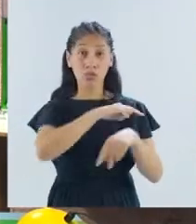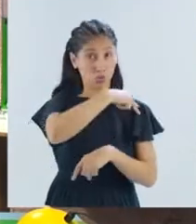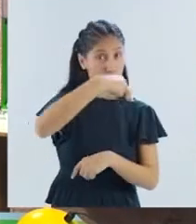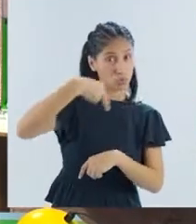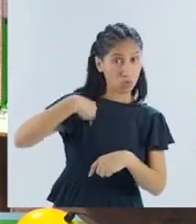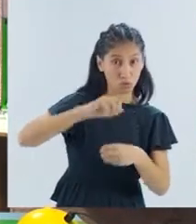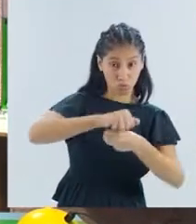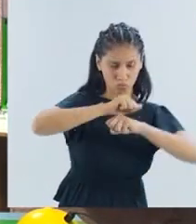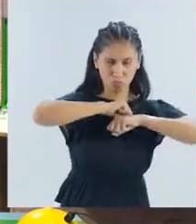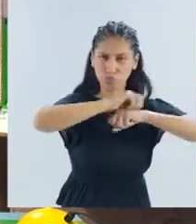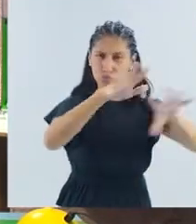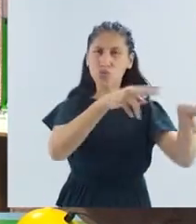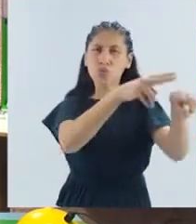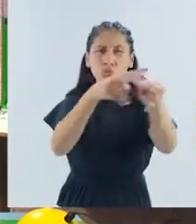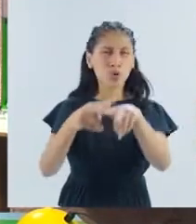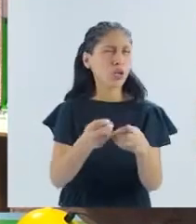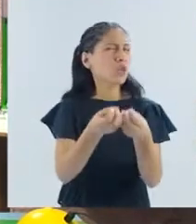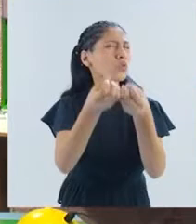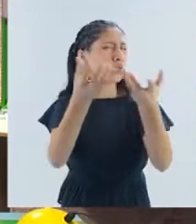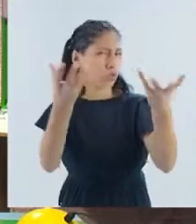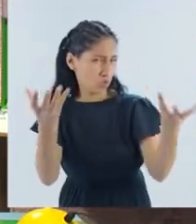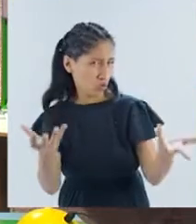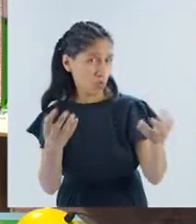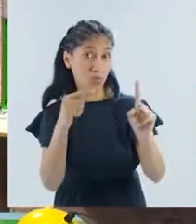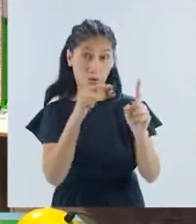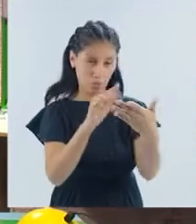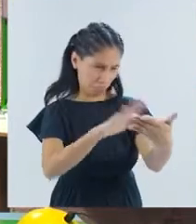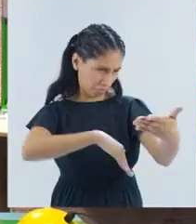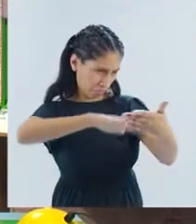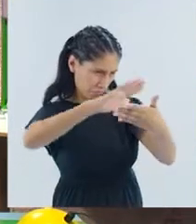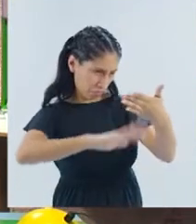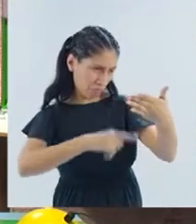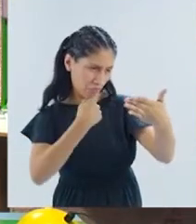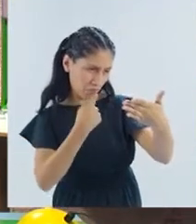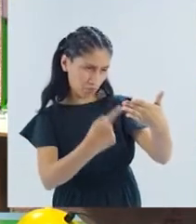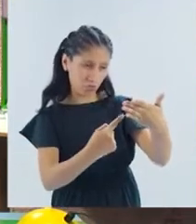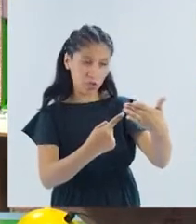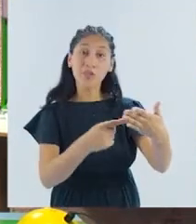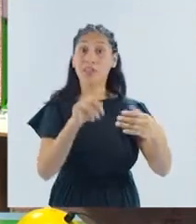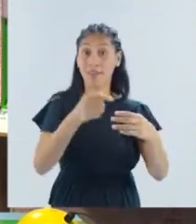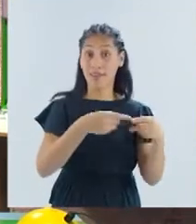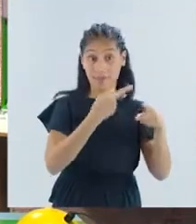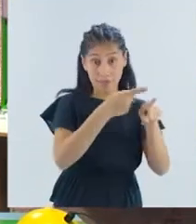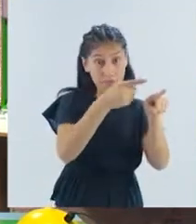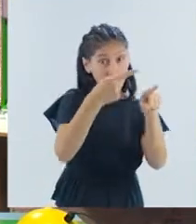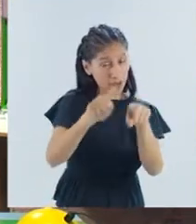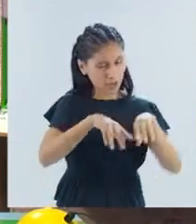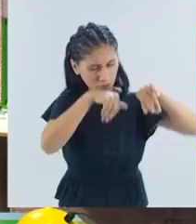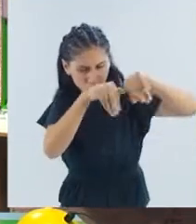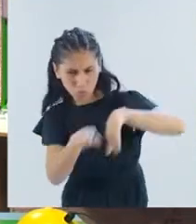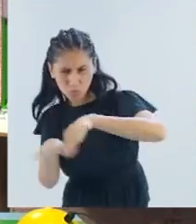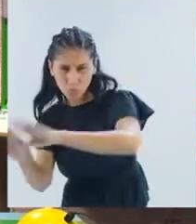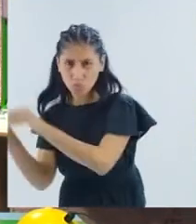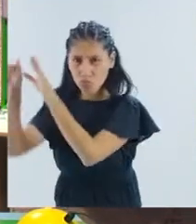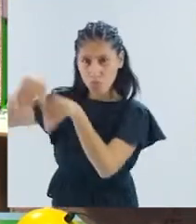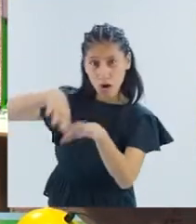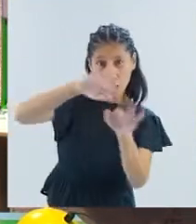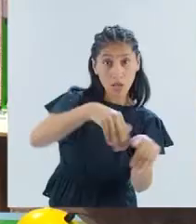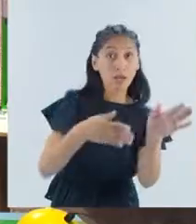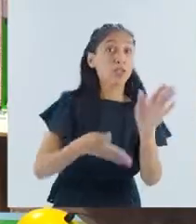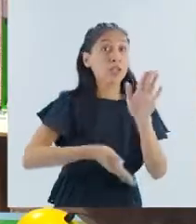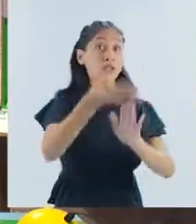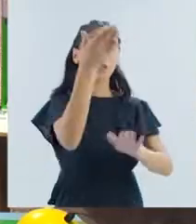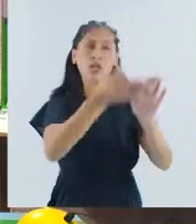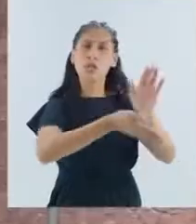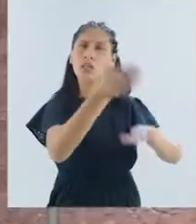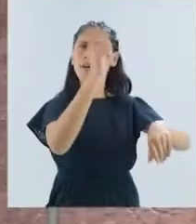rebrotes del COVID-19 en este verano y ha publicado un plan de visitas a las playas en diversas revistas y periódicos para que así llegue a